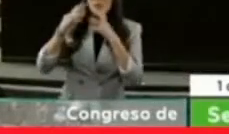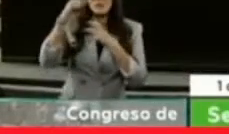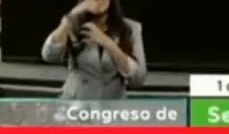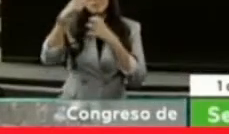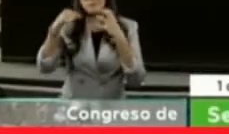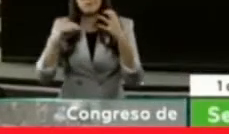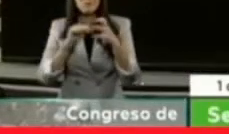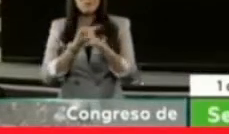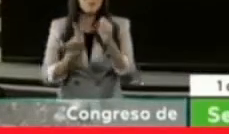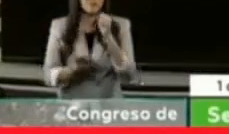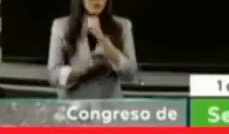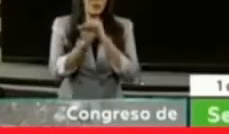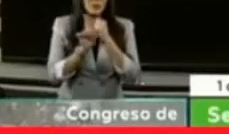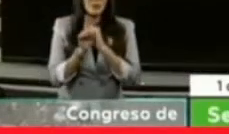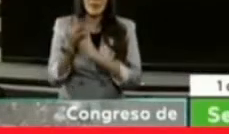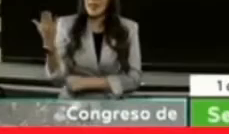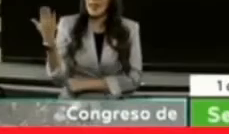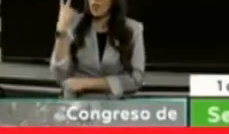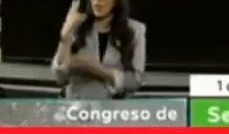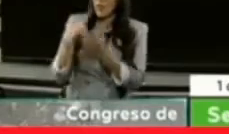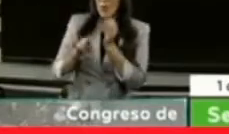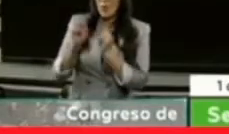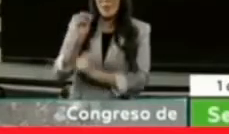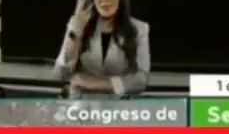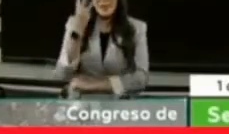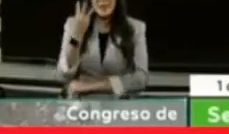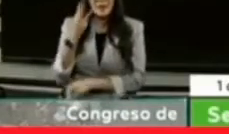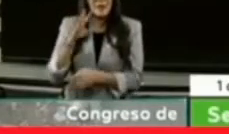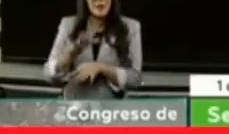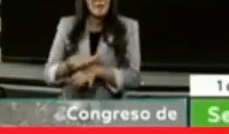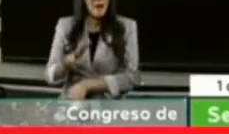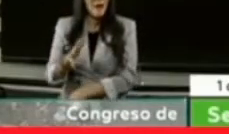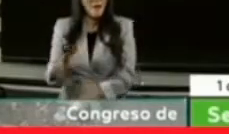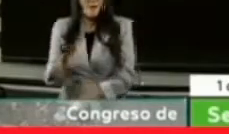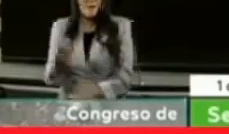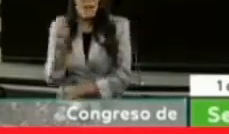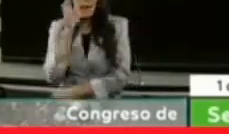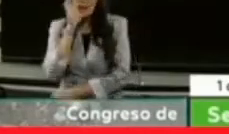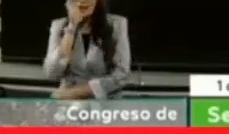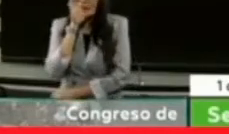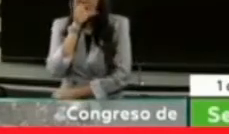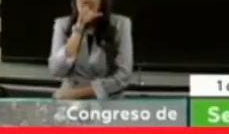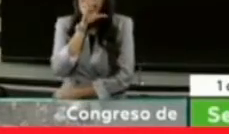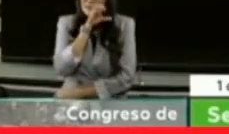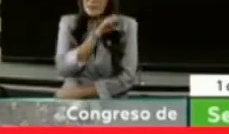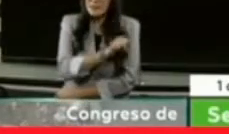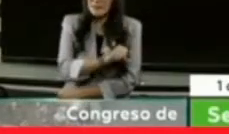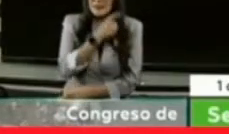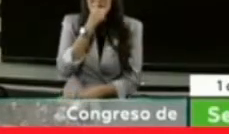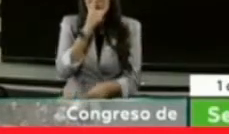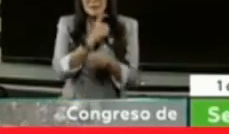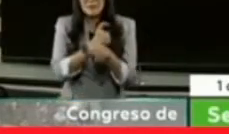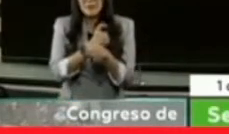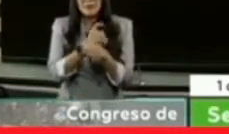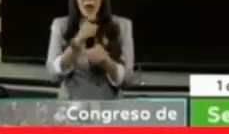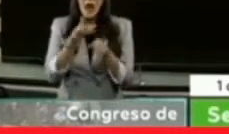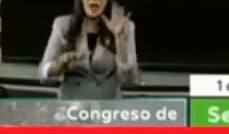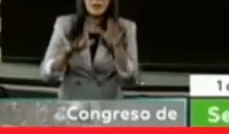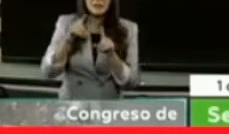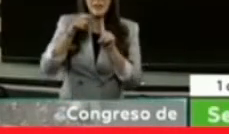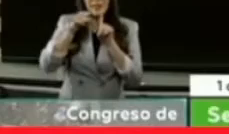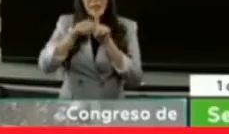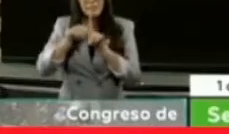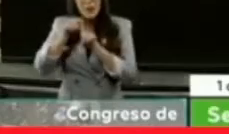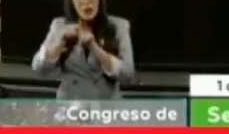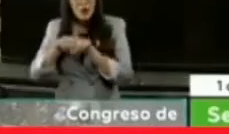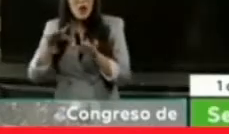patadas de ahogado que hayan conseguido aplazar la verdaderamente cadena perpetua, porque eso es lo que obtendrá